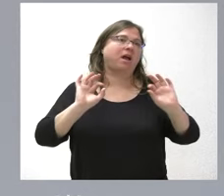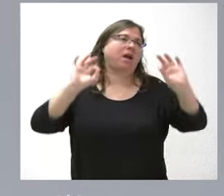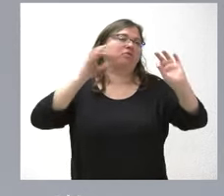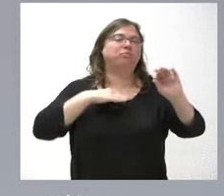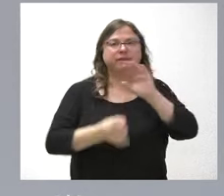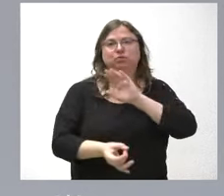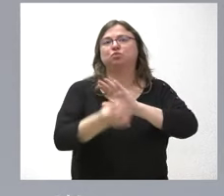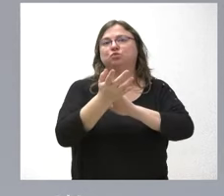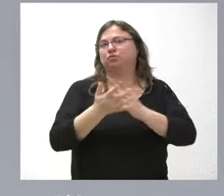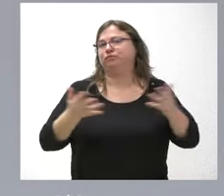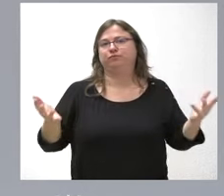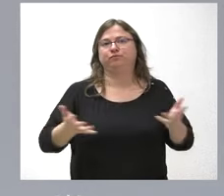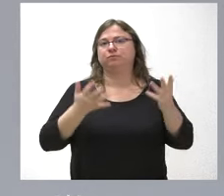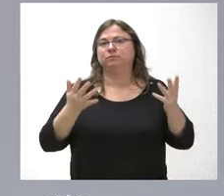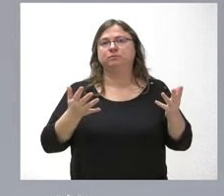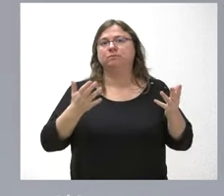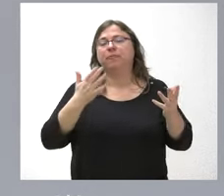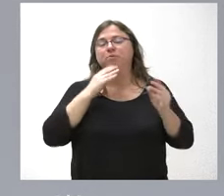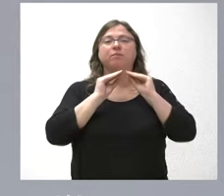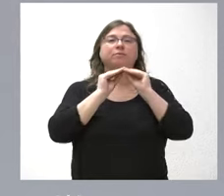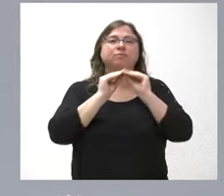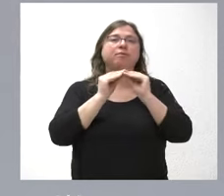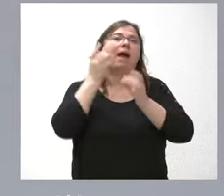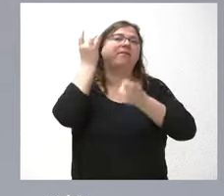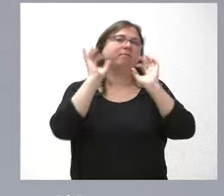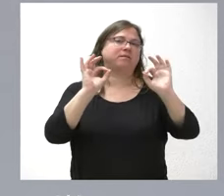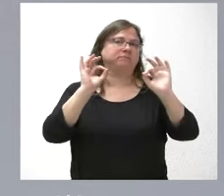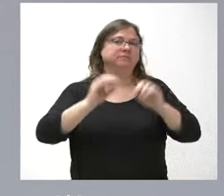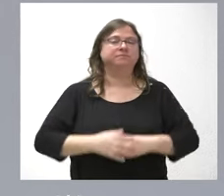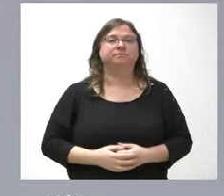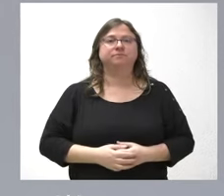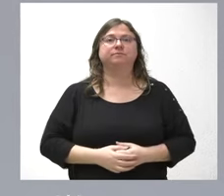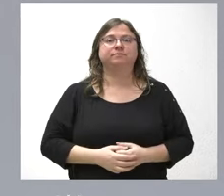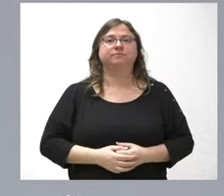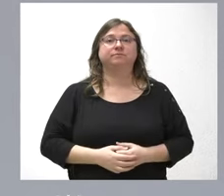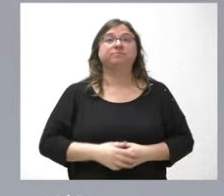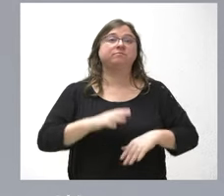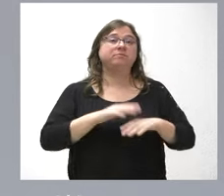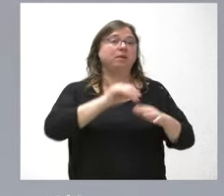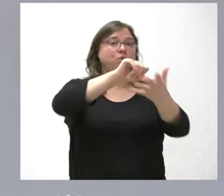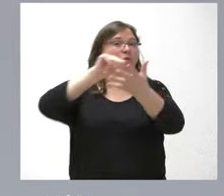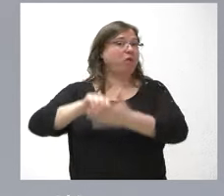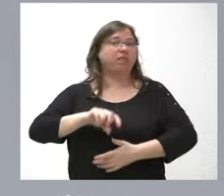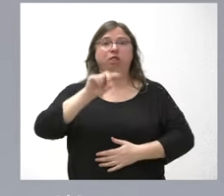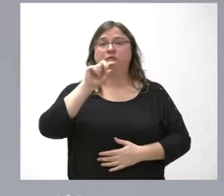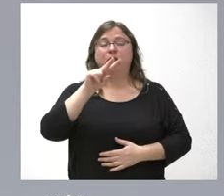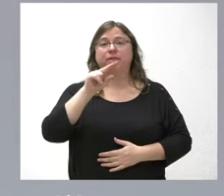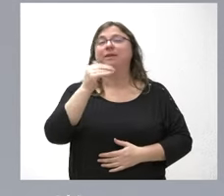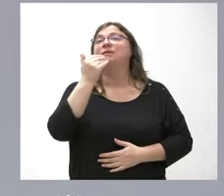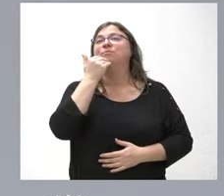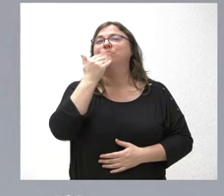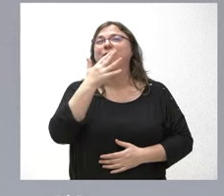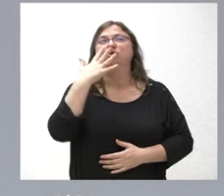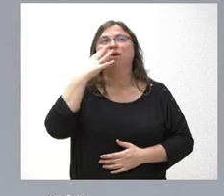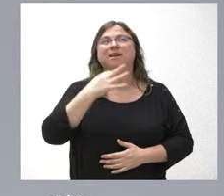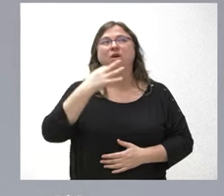surgir en el desarrollo de una actividad concreta. Al ser 12 localidades, pongo un ejemplo, yo creo que en